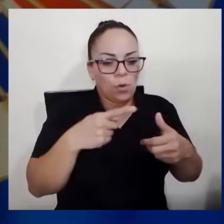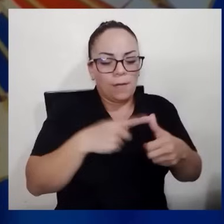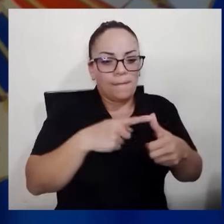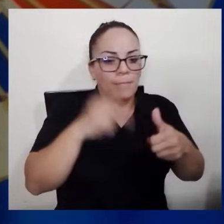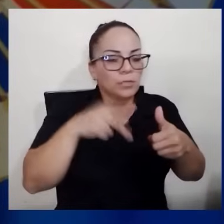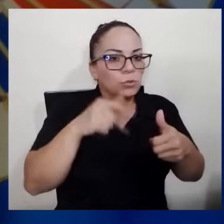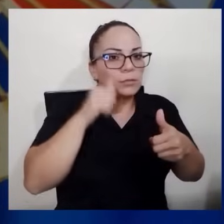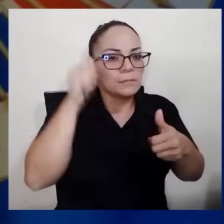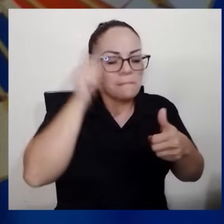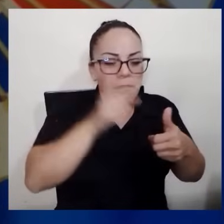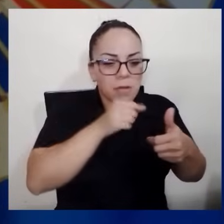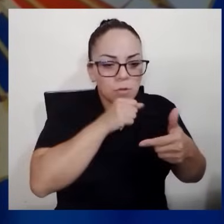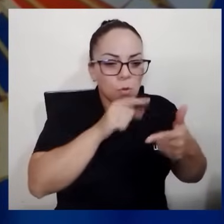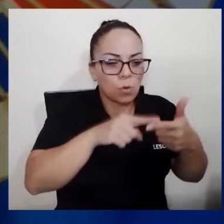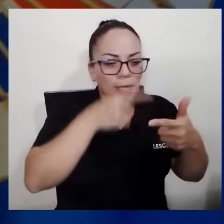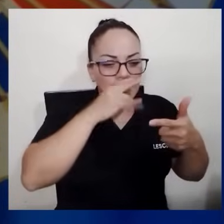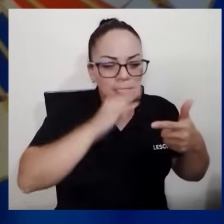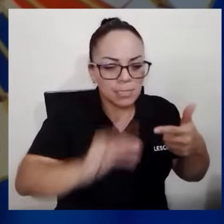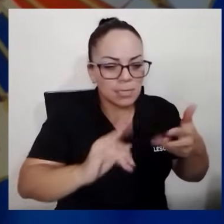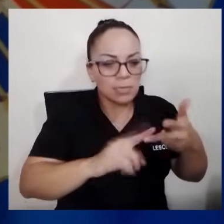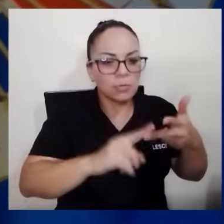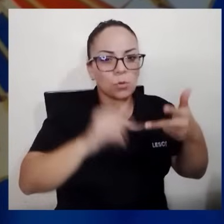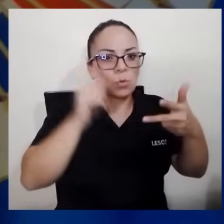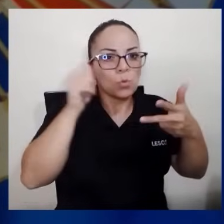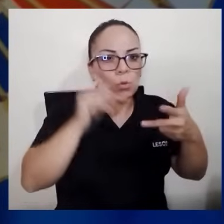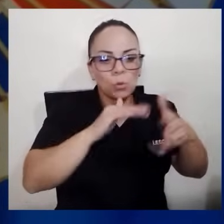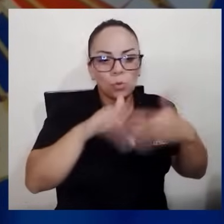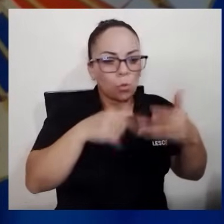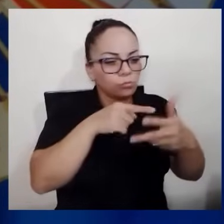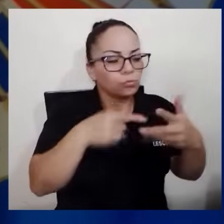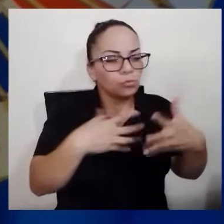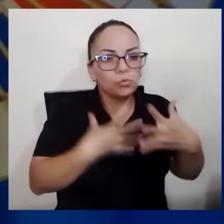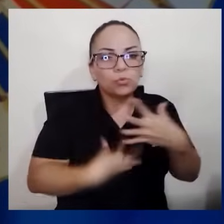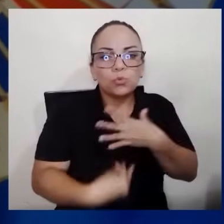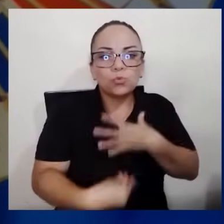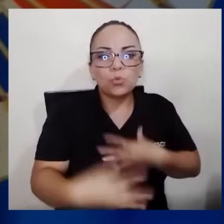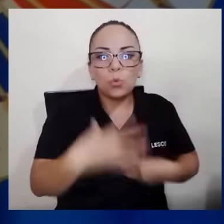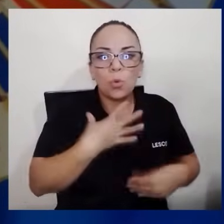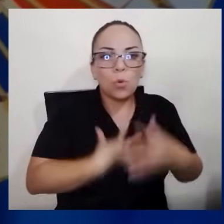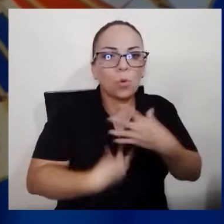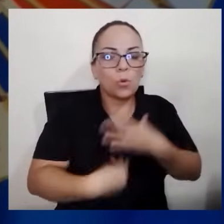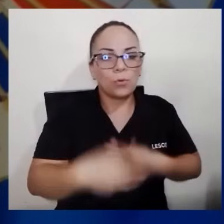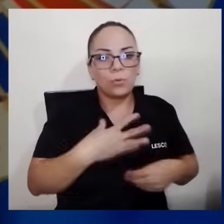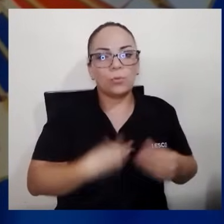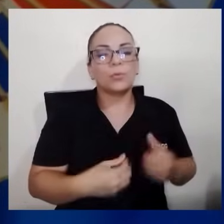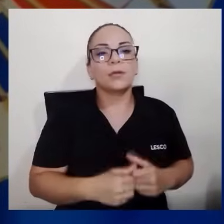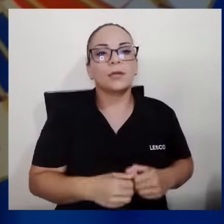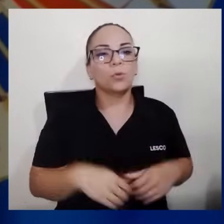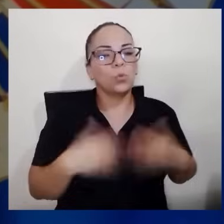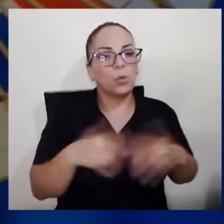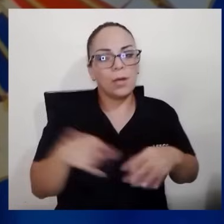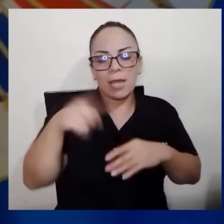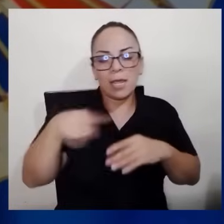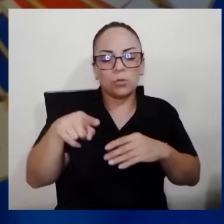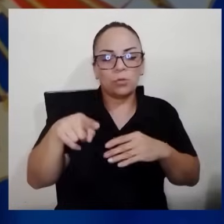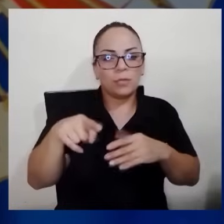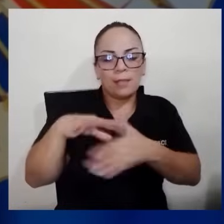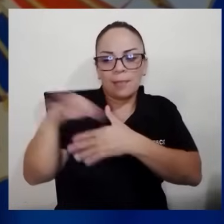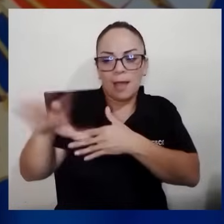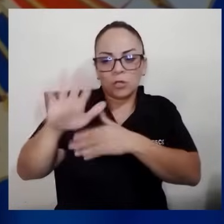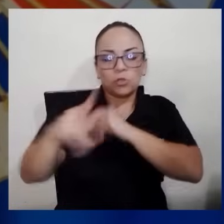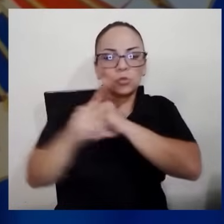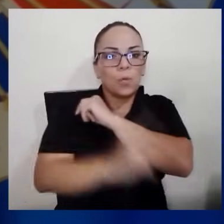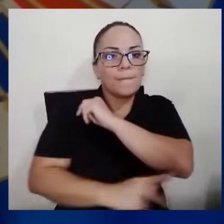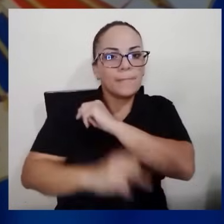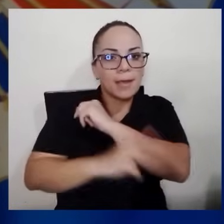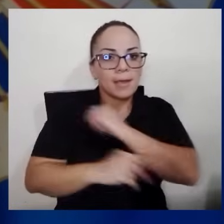mayores que sufre un drama humano del desarraigo de la pérdida forzada